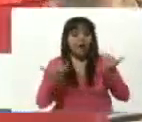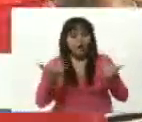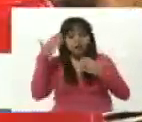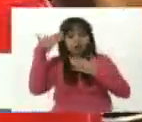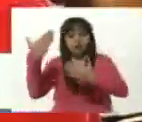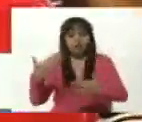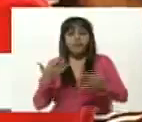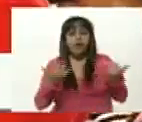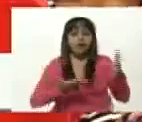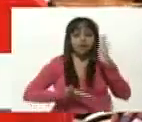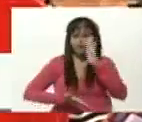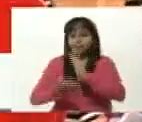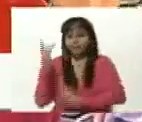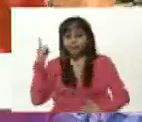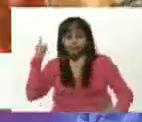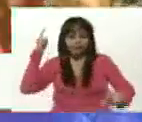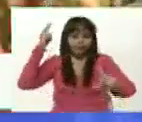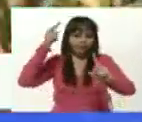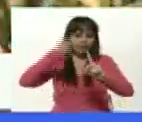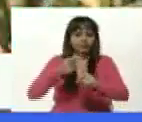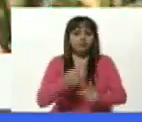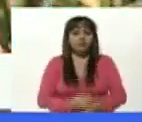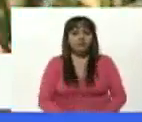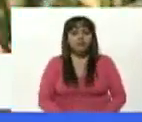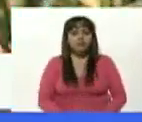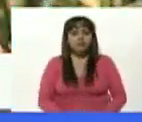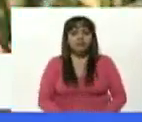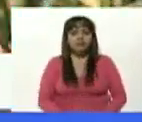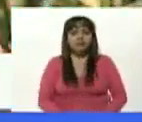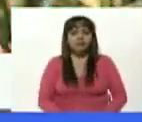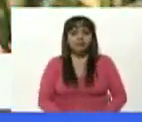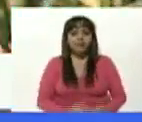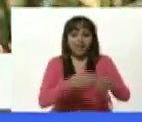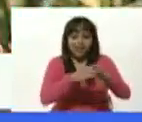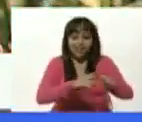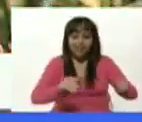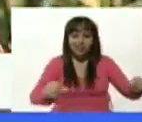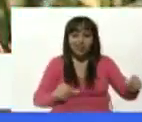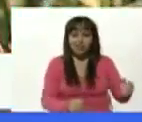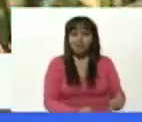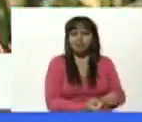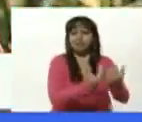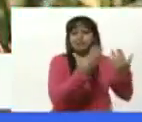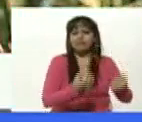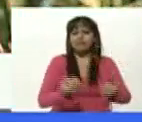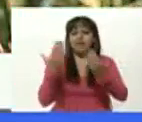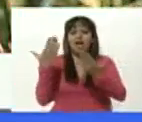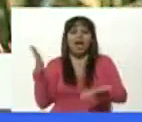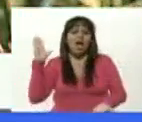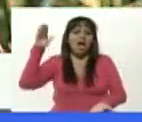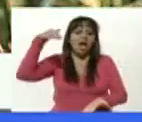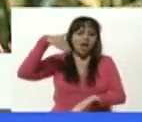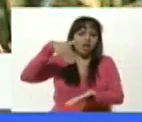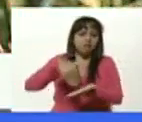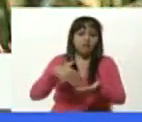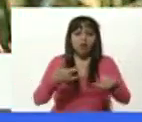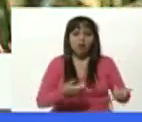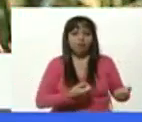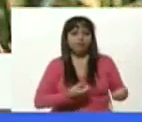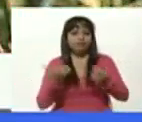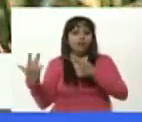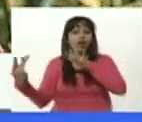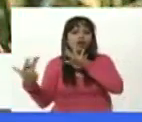directo desde esta tierra fértil de Aragua, nos vamos